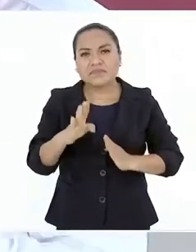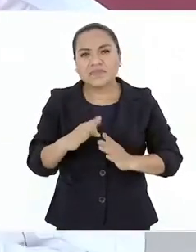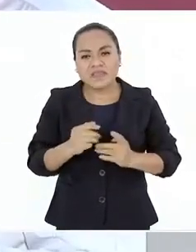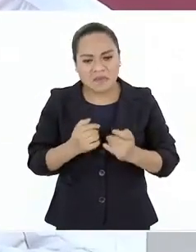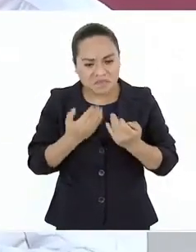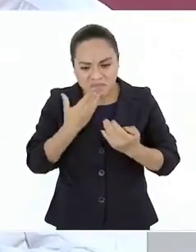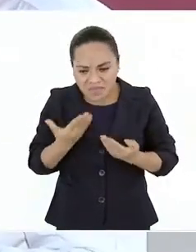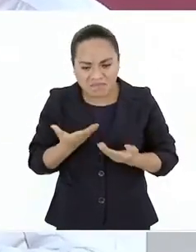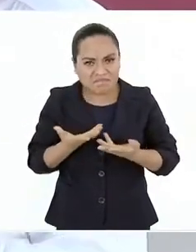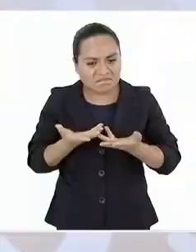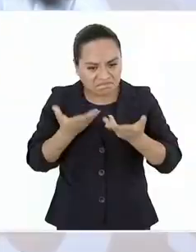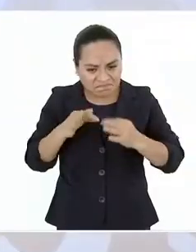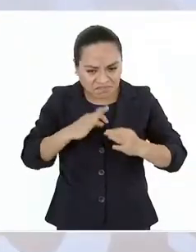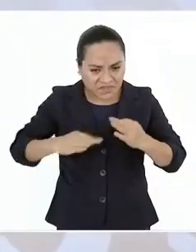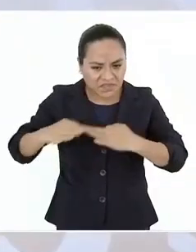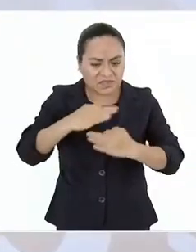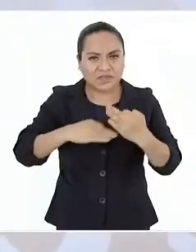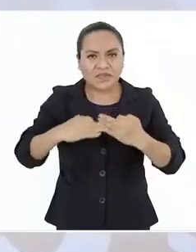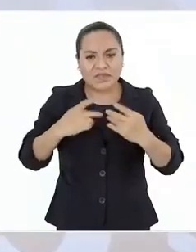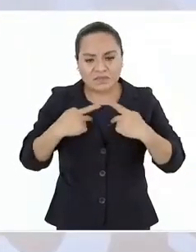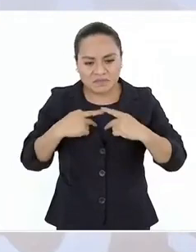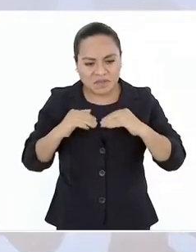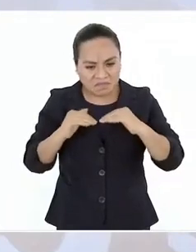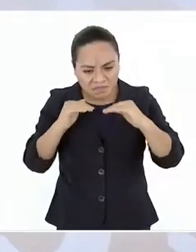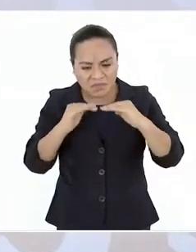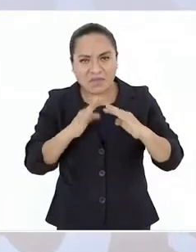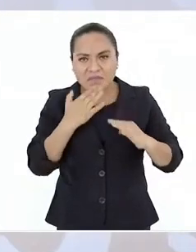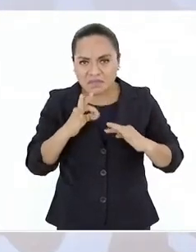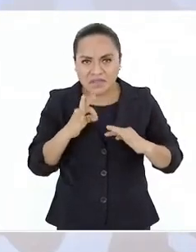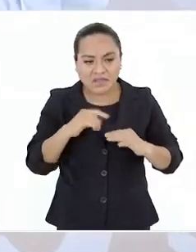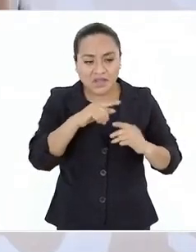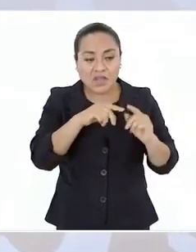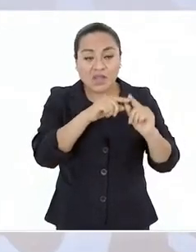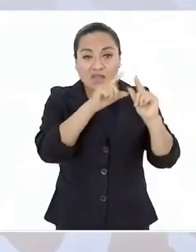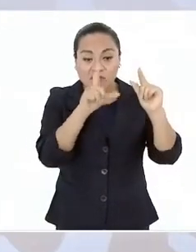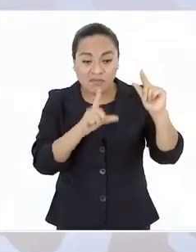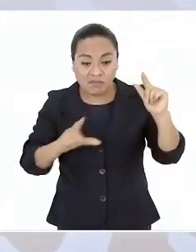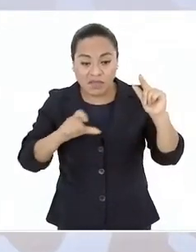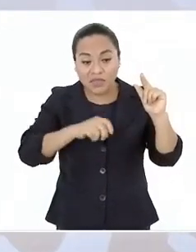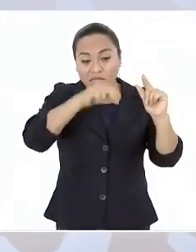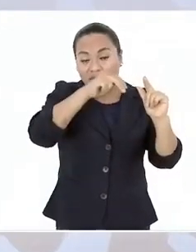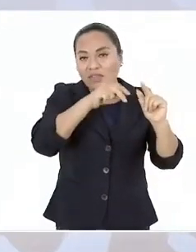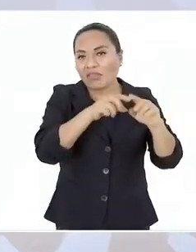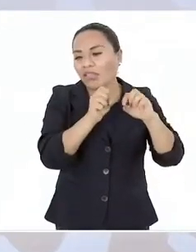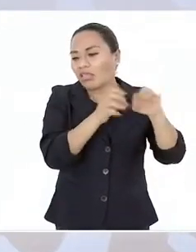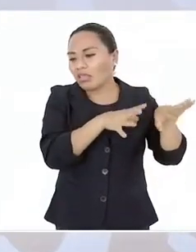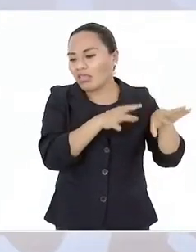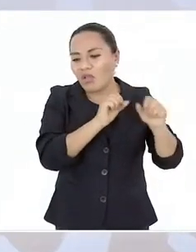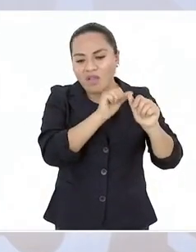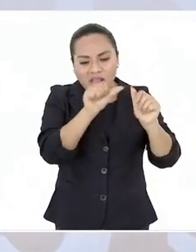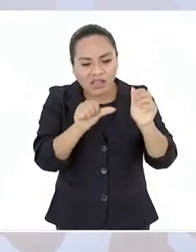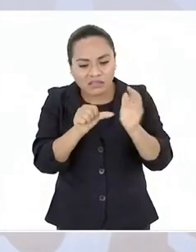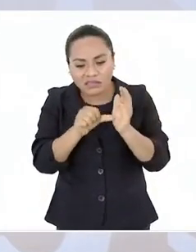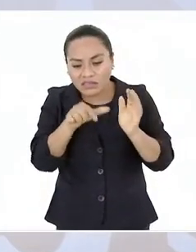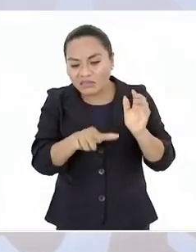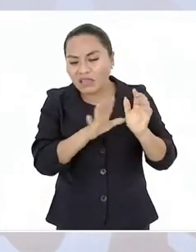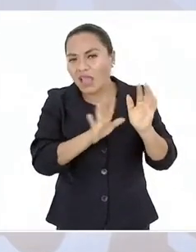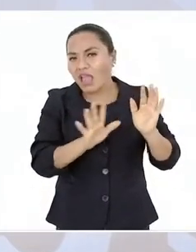equilibrado. No se trata de abandonar el norte o abandonar el Bajío o el